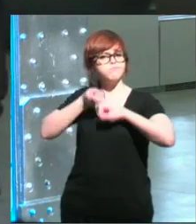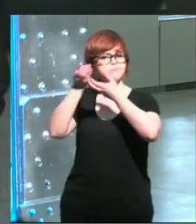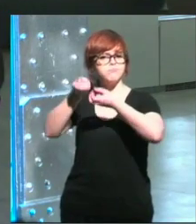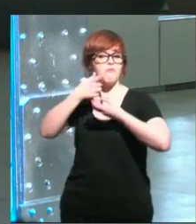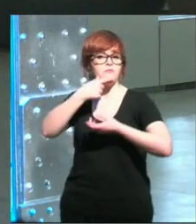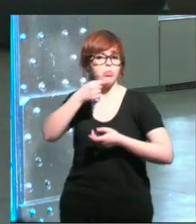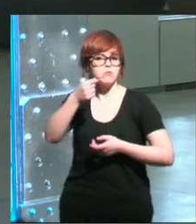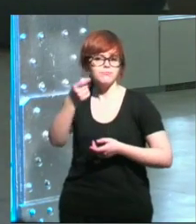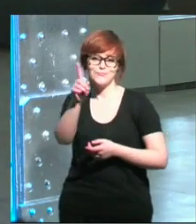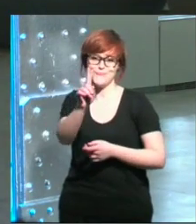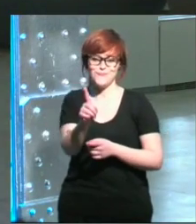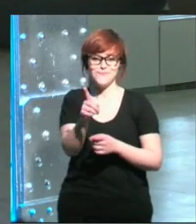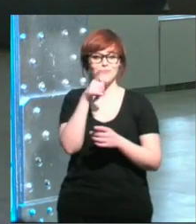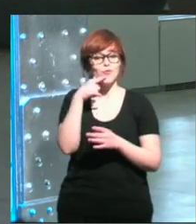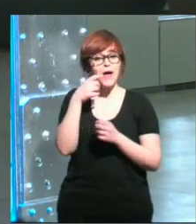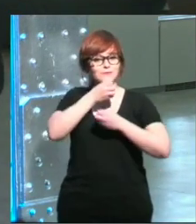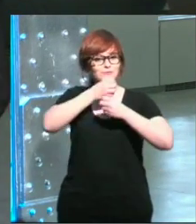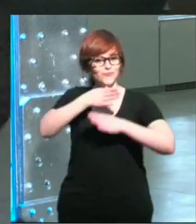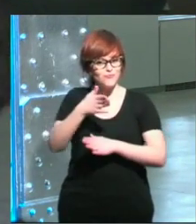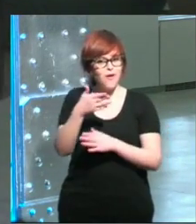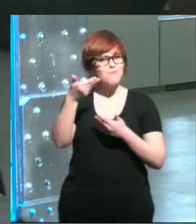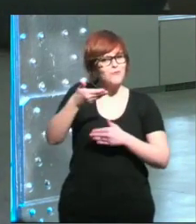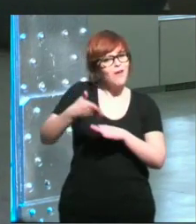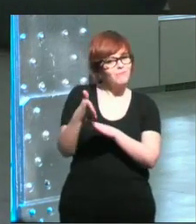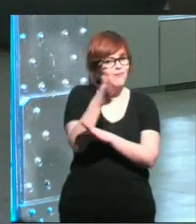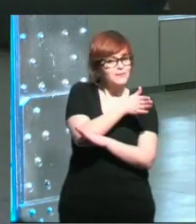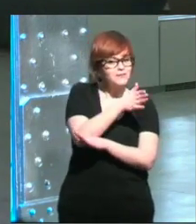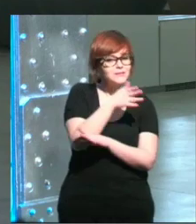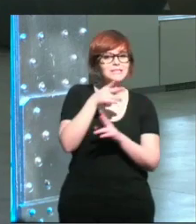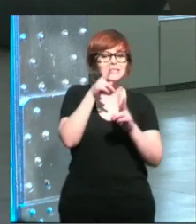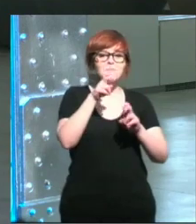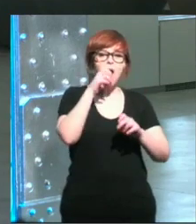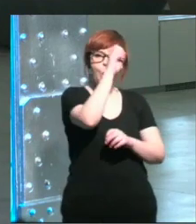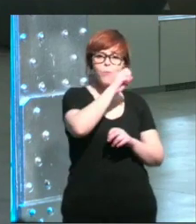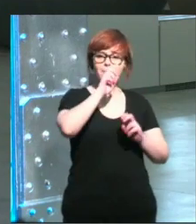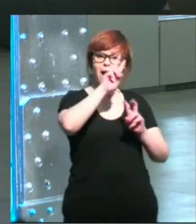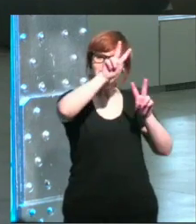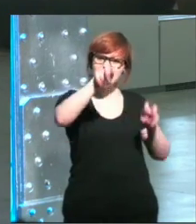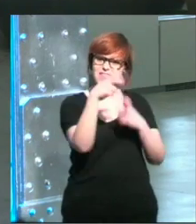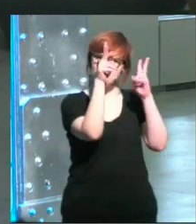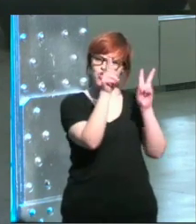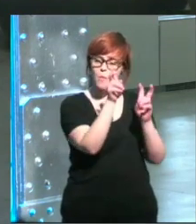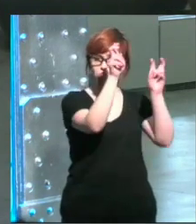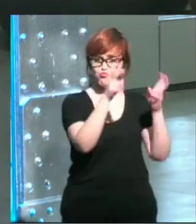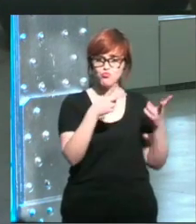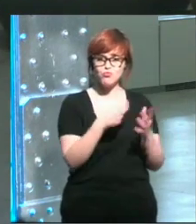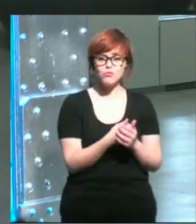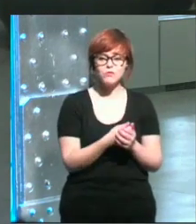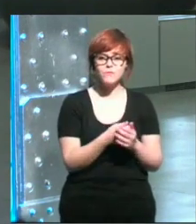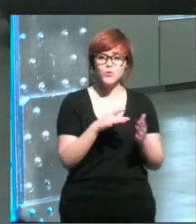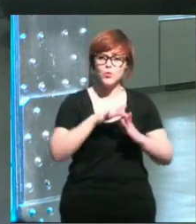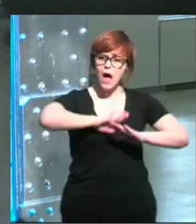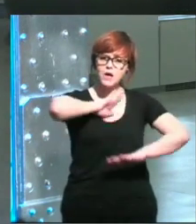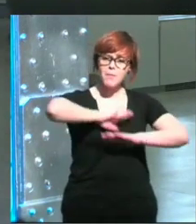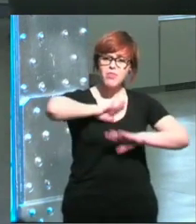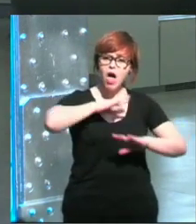interesante detrás sobre Obama, el innovador. Y de eso quiero hablar con todos ustedes hoy. De esa gran capacidad de innovación